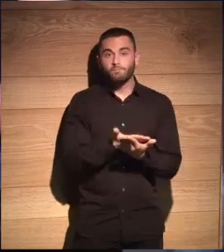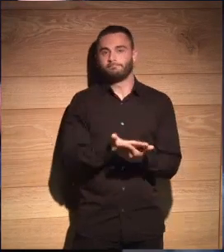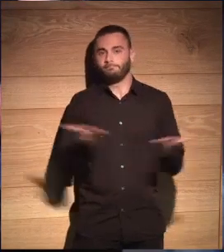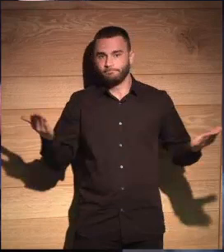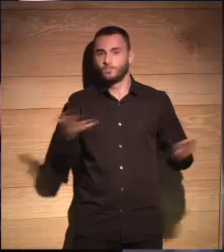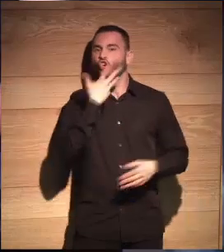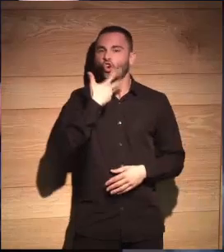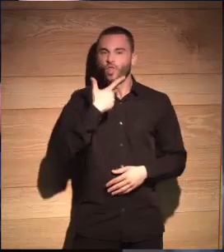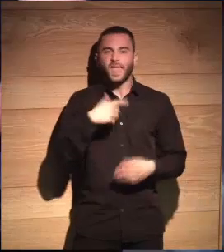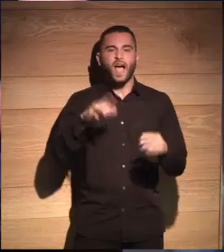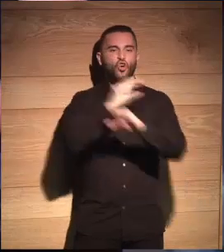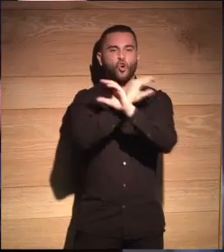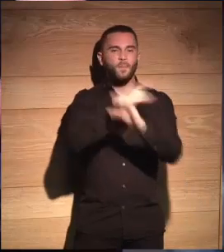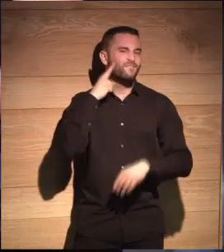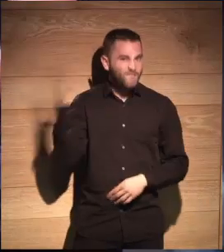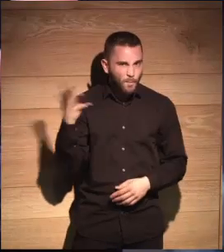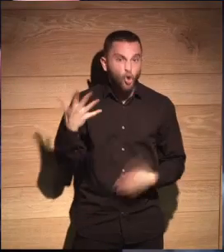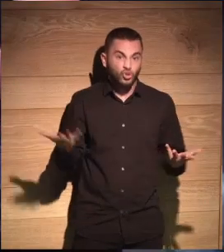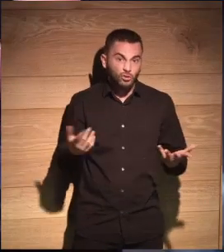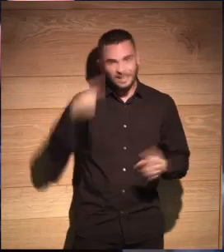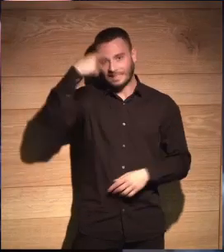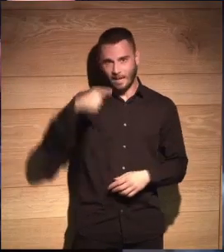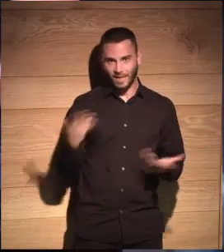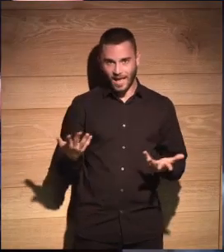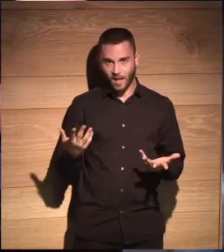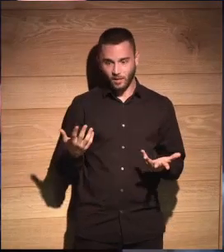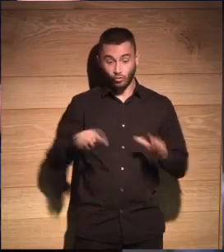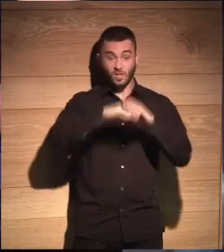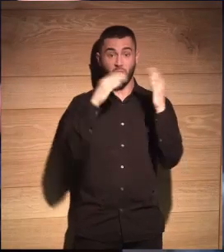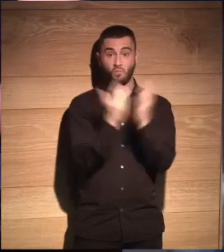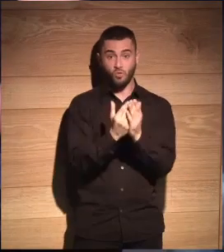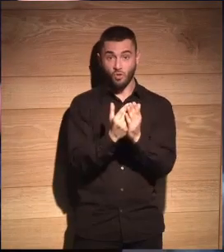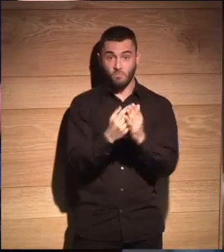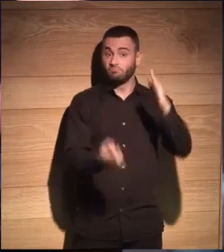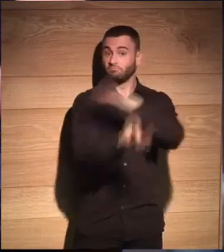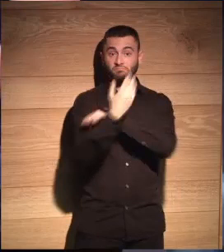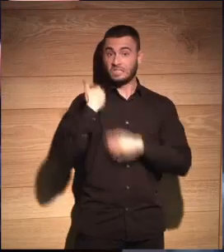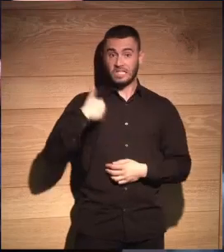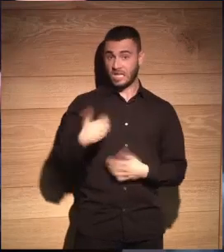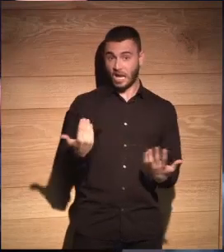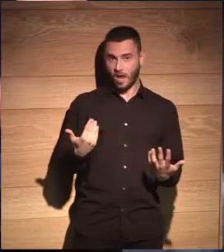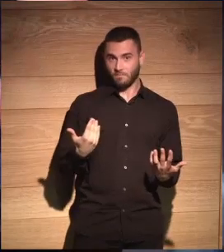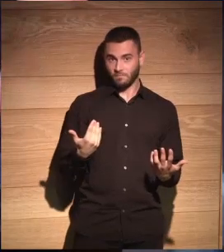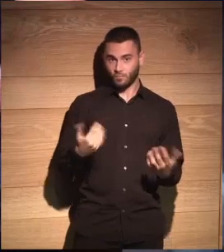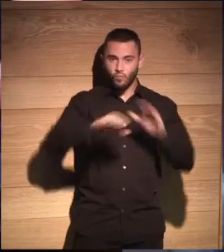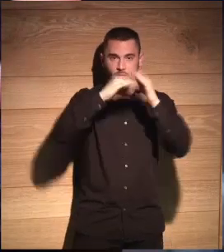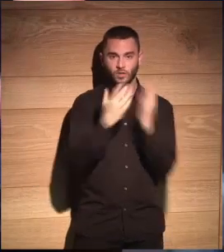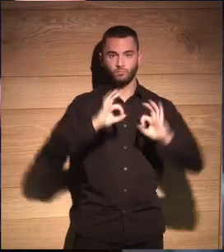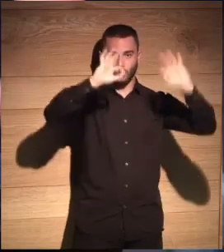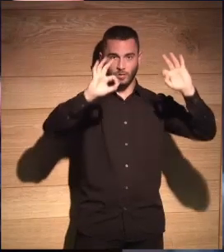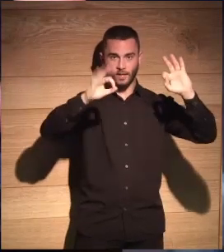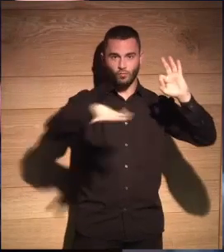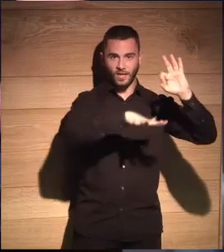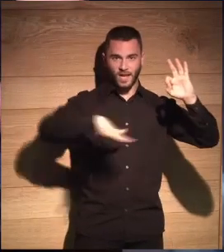cómic porque es muy famoso. Entonces lo bueno que tienes es que tienes todo ese universo ya creado. Es un universo concreto en un